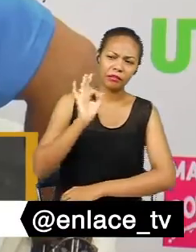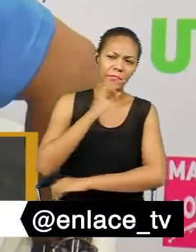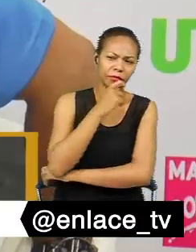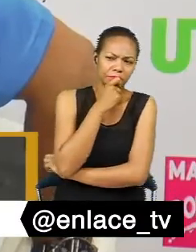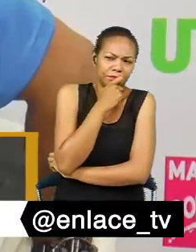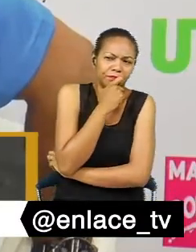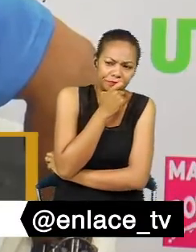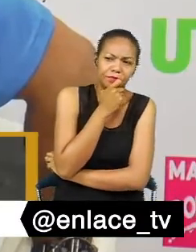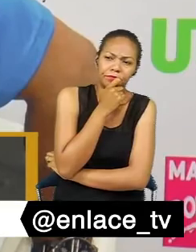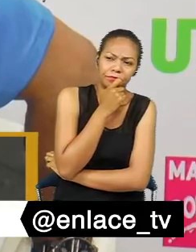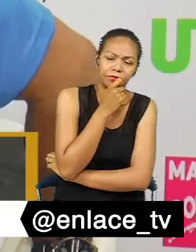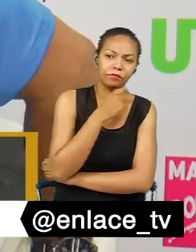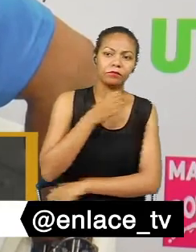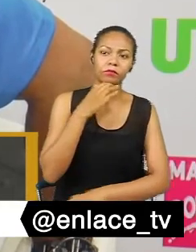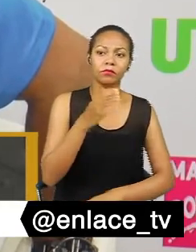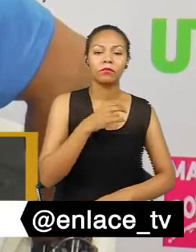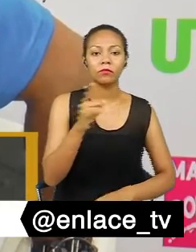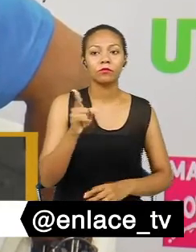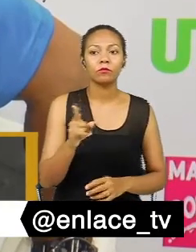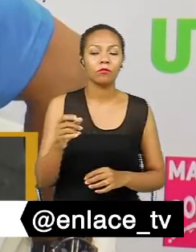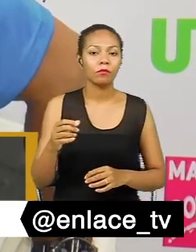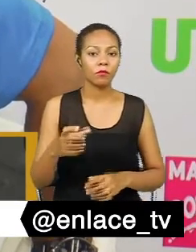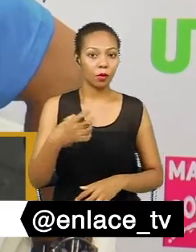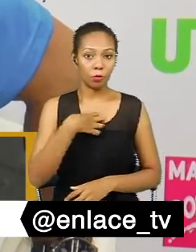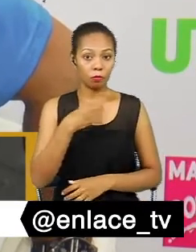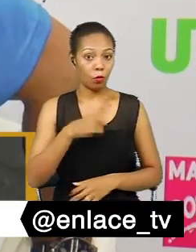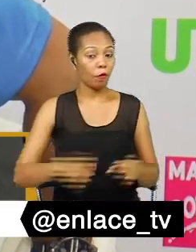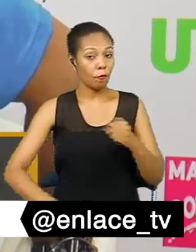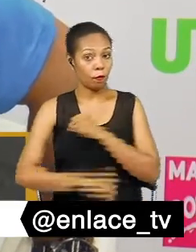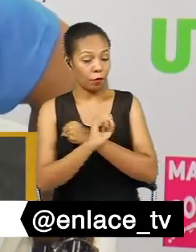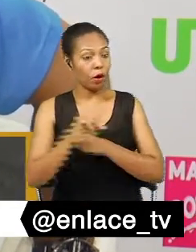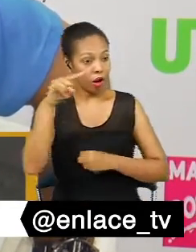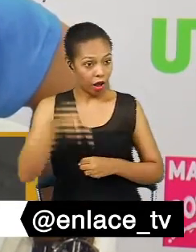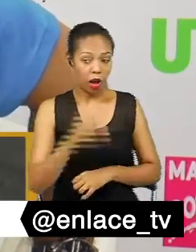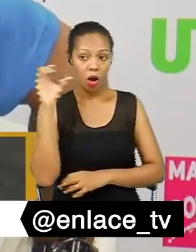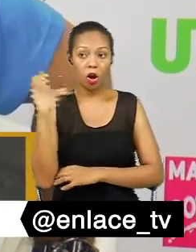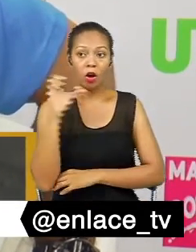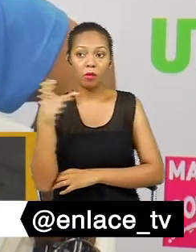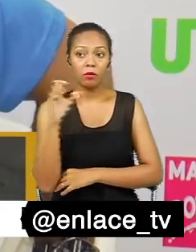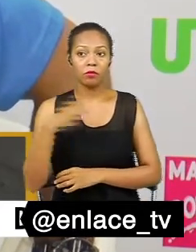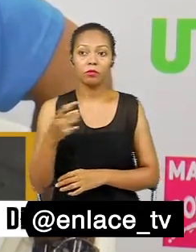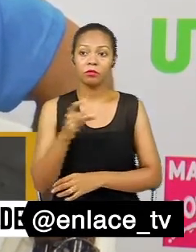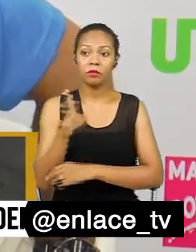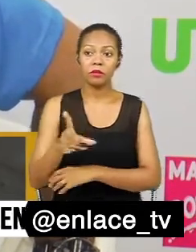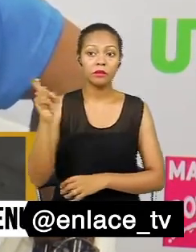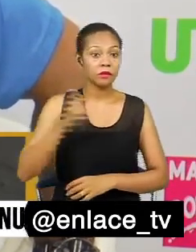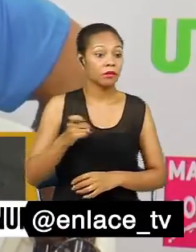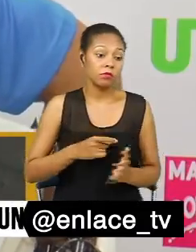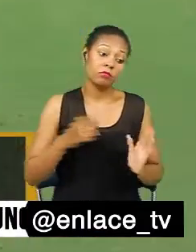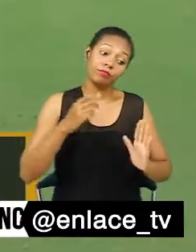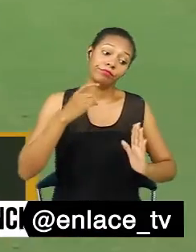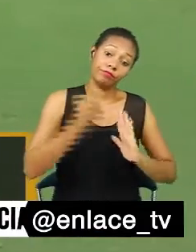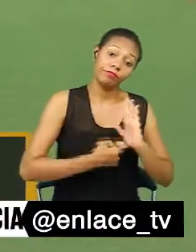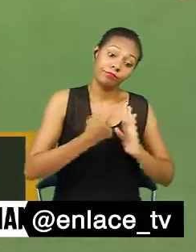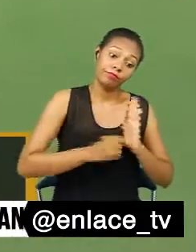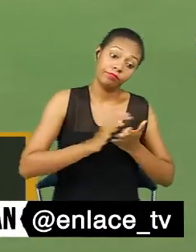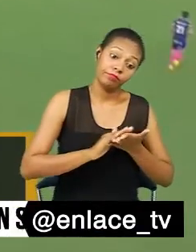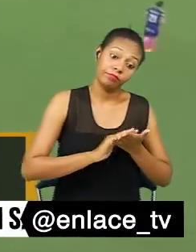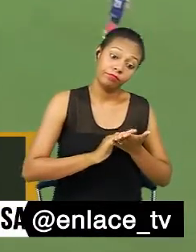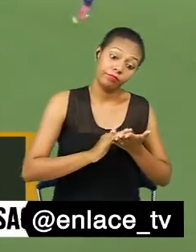equipo que para ser campeón del fútbol colombiano y para avanzar tienes que ser fuerte o de local o de visitante y tenemos que mejorar, ser